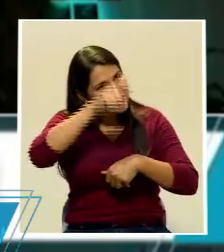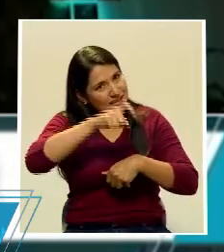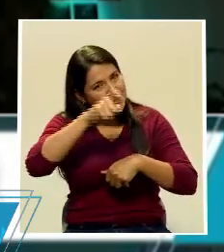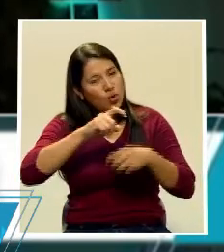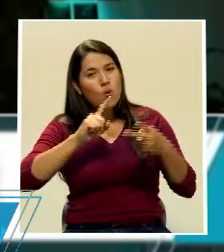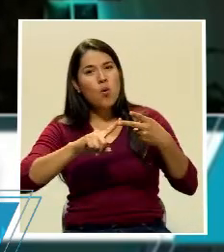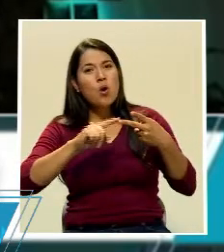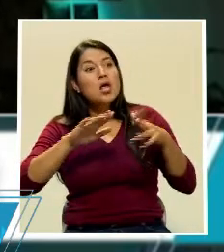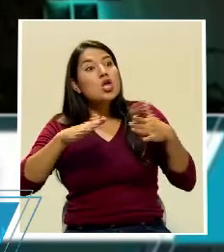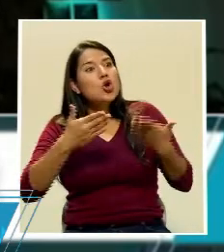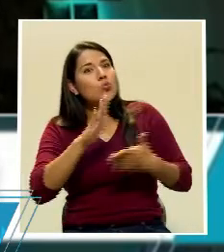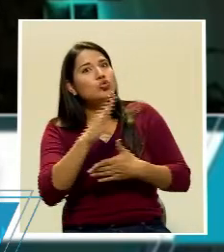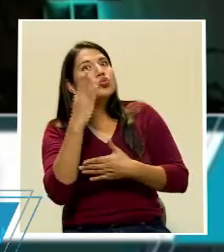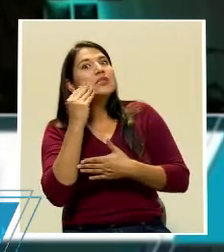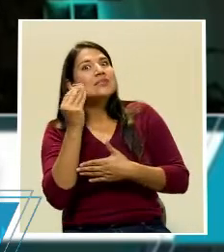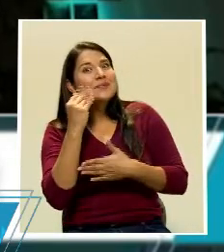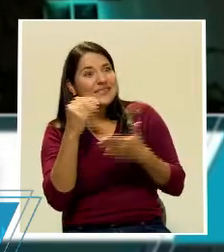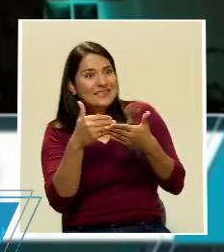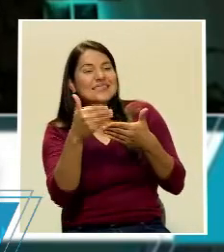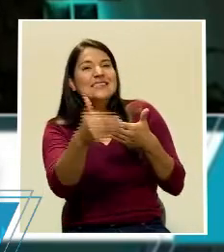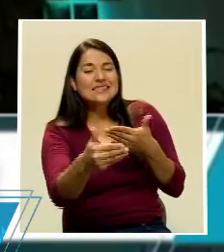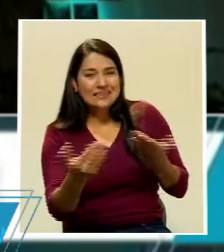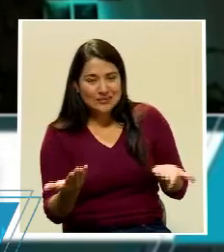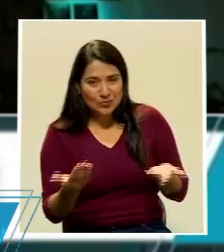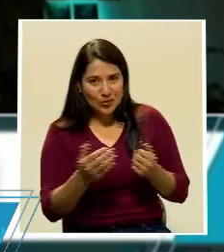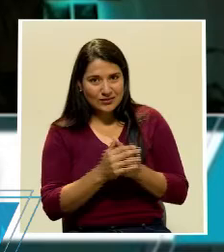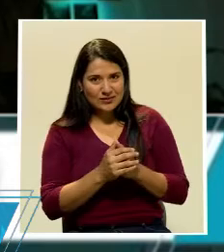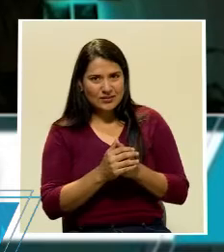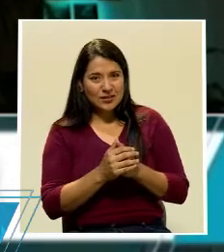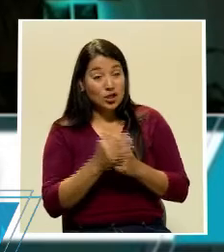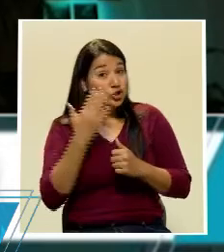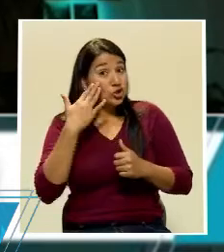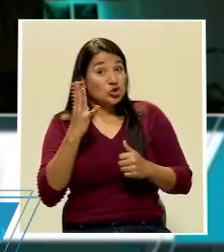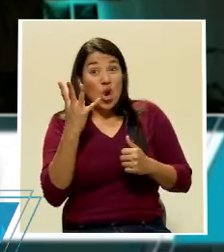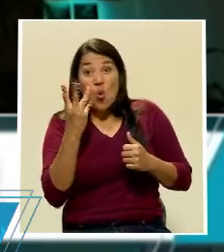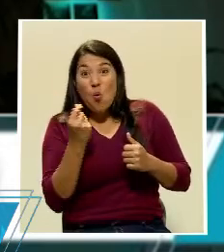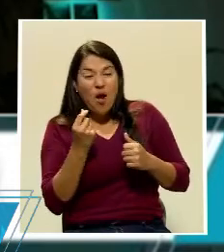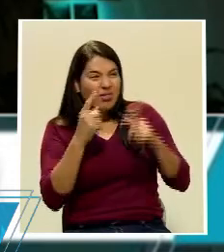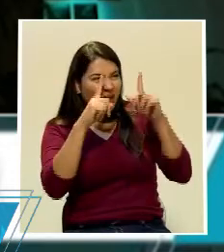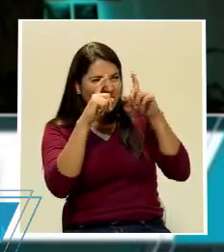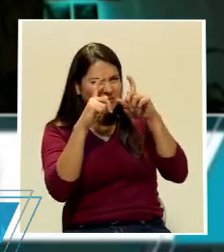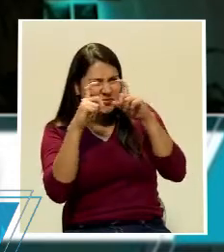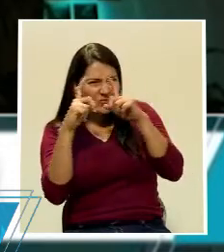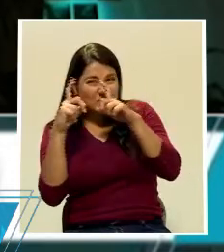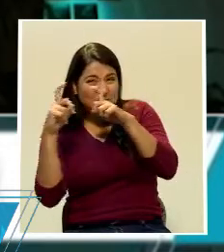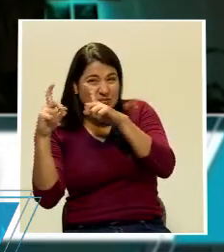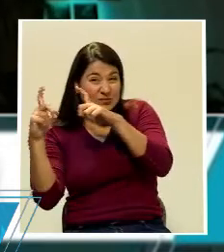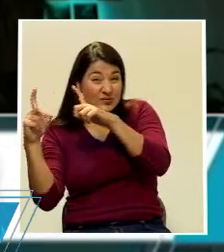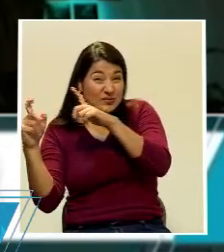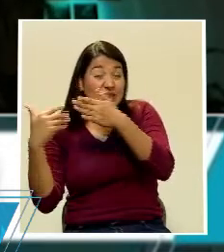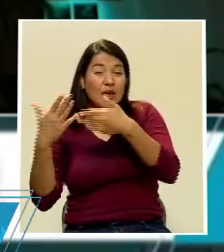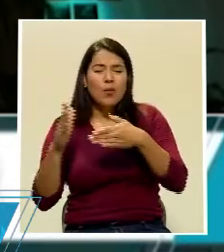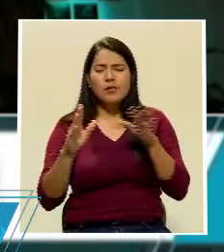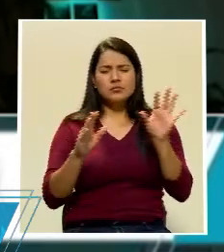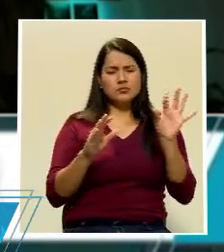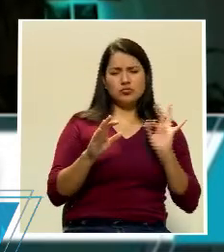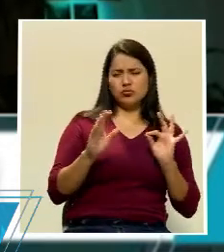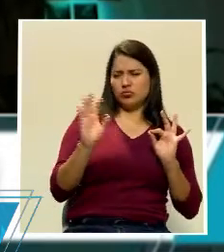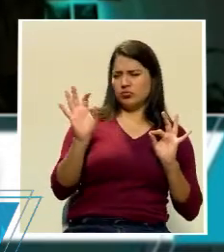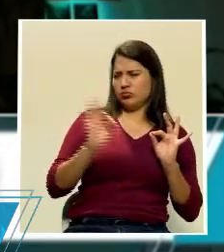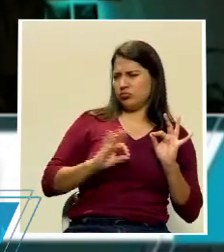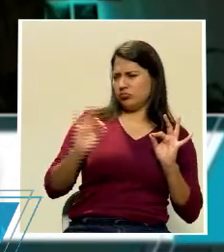además cómo fue la experiencia luego de curarlo? Porque haces, no sé cuántas fotos puedes haber hecho, pero calculo que pueden haber sido